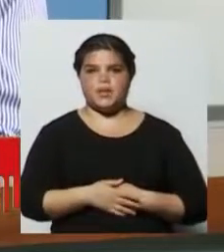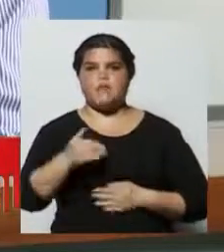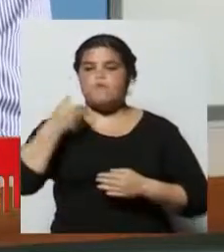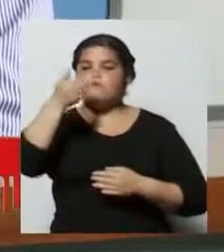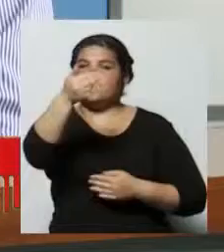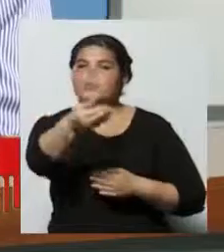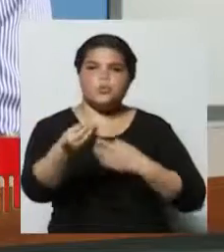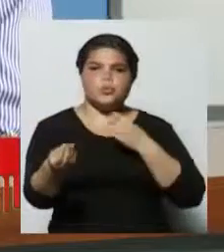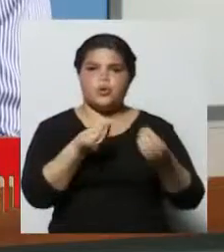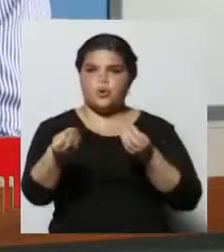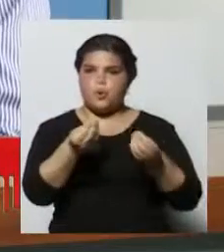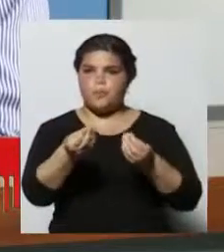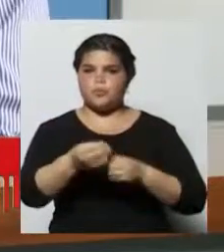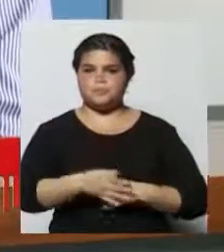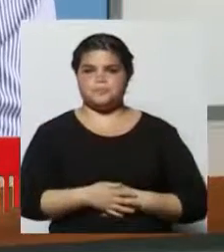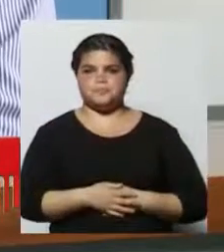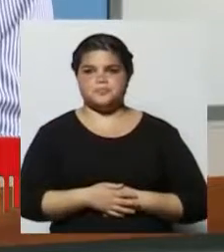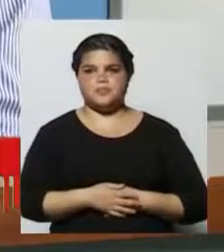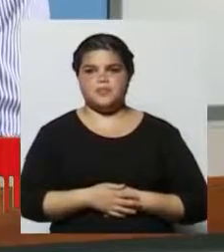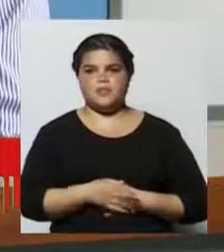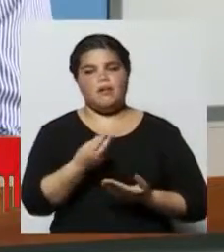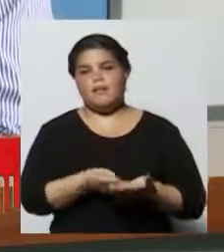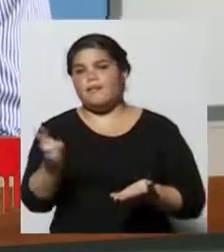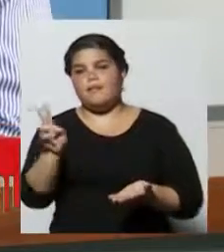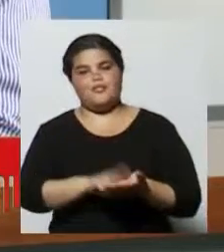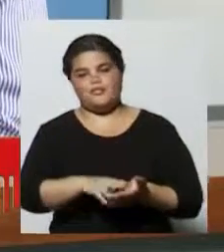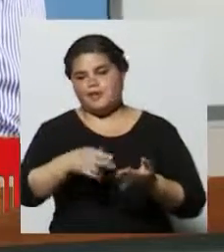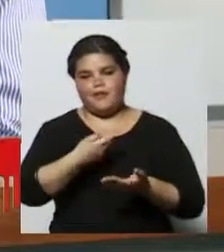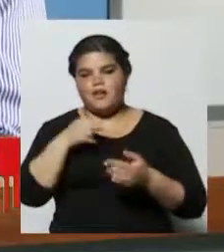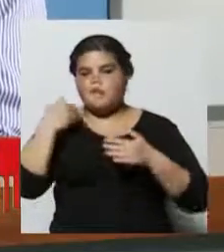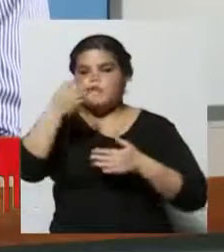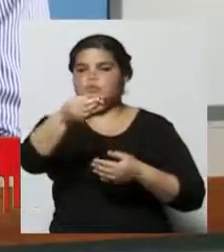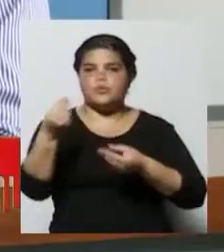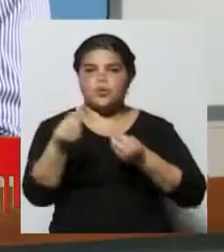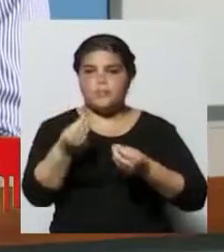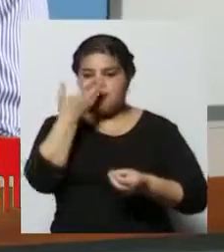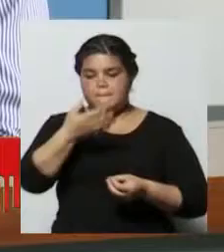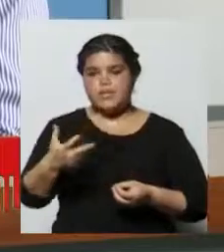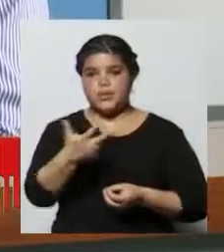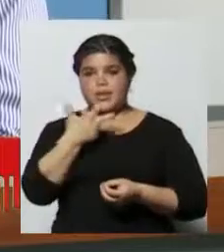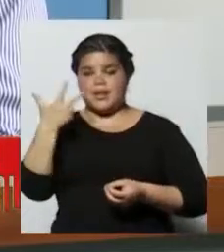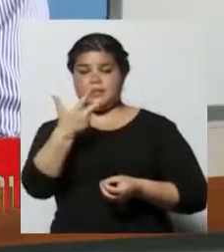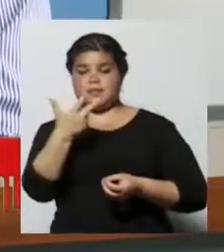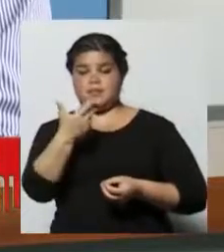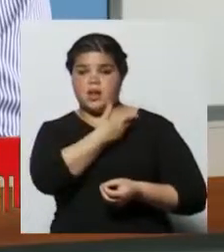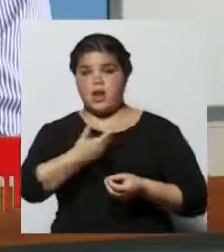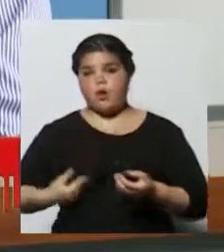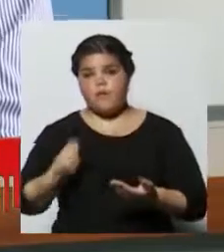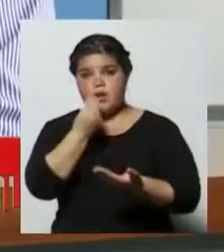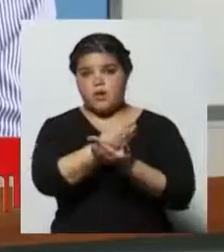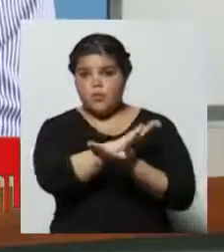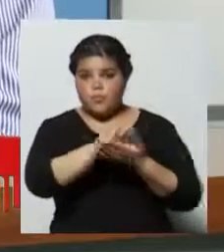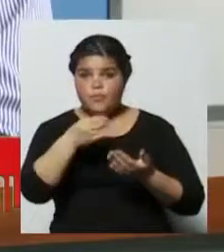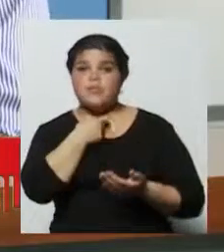la perspectiva que tenemos, ¿no? Sí. Digamos que hay que volver a hacer hincapié en eso. Que de los 3 candidatos con posibilidades reales